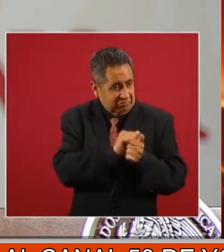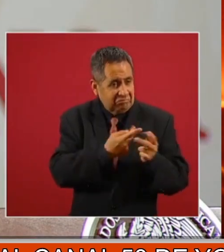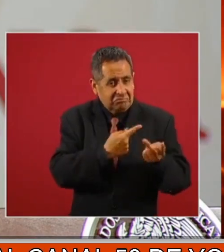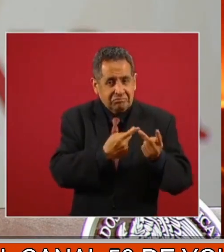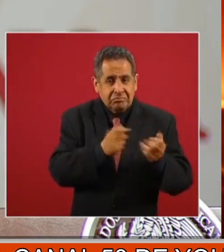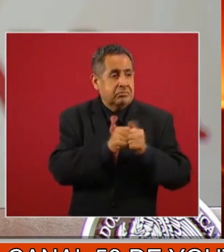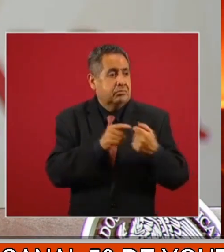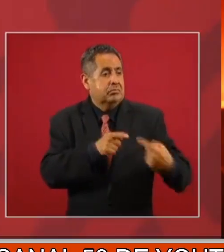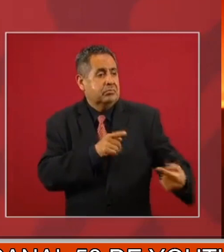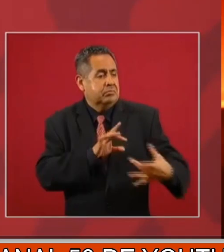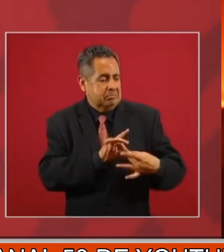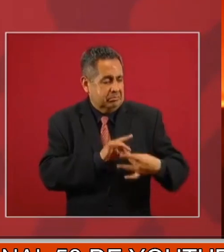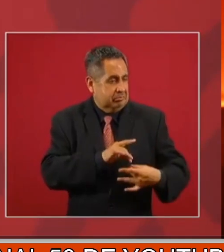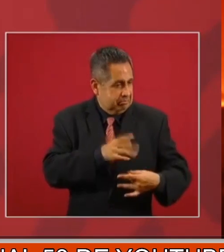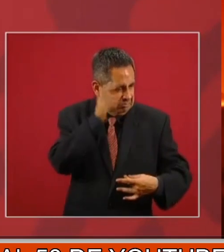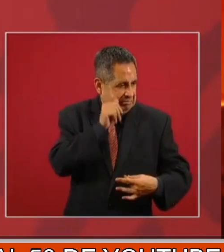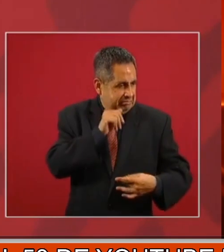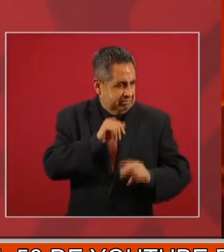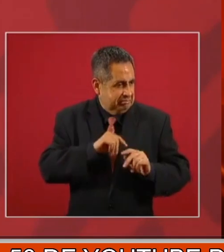con los opositores.